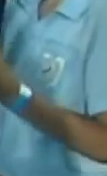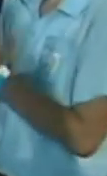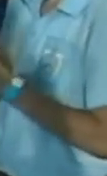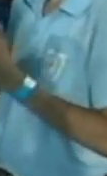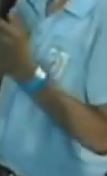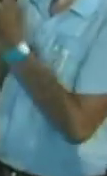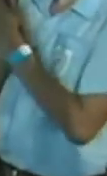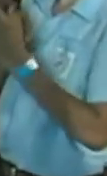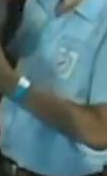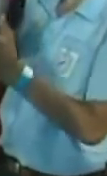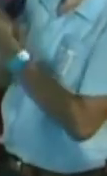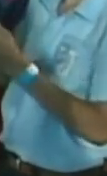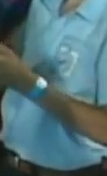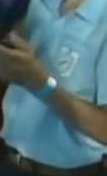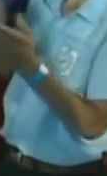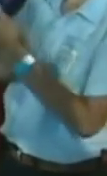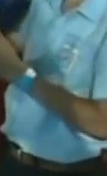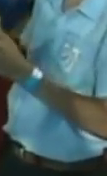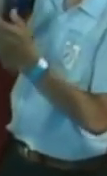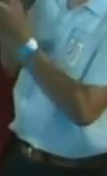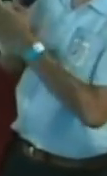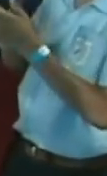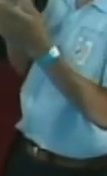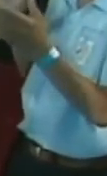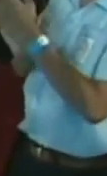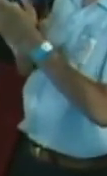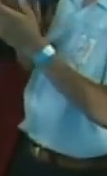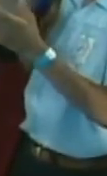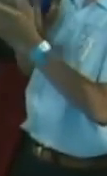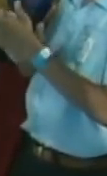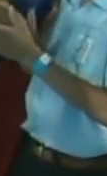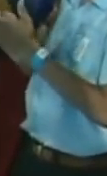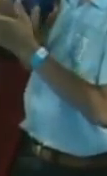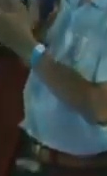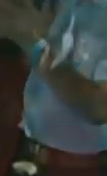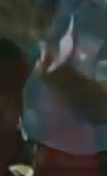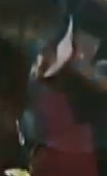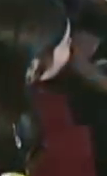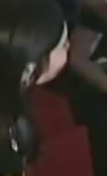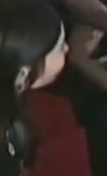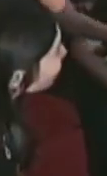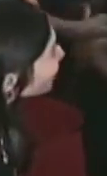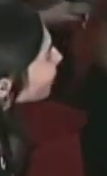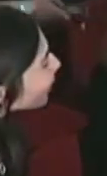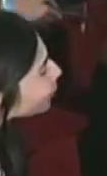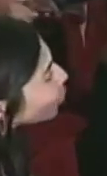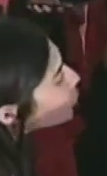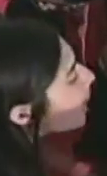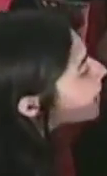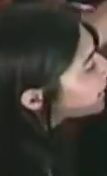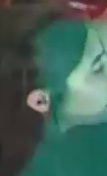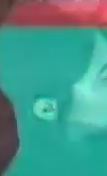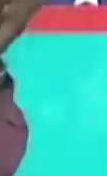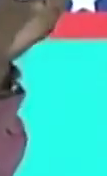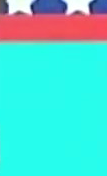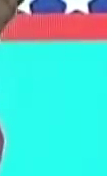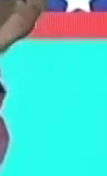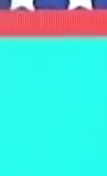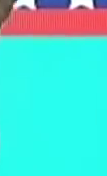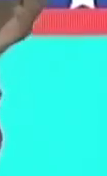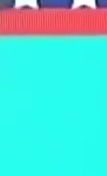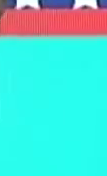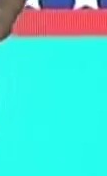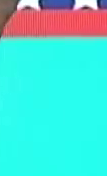de discusiones, se acordó también la resolución de un documento final que congregue las ideas expuestas por los delegados que integran la